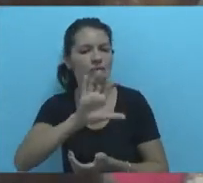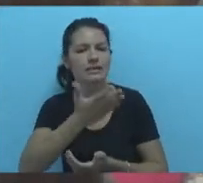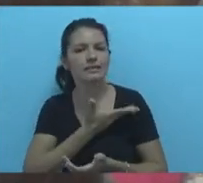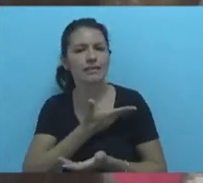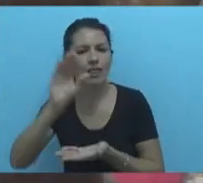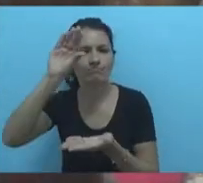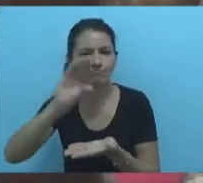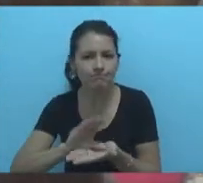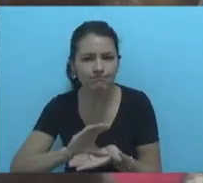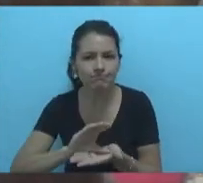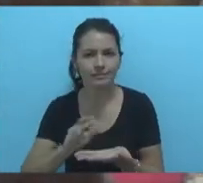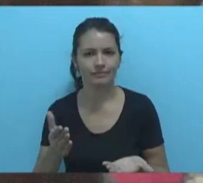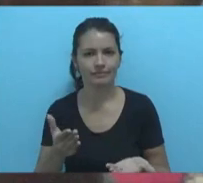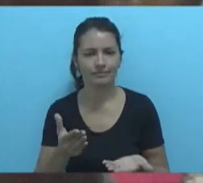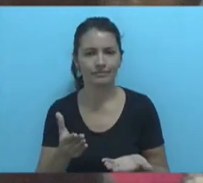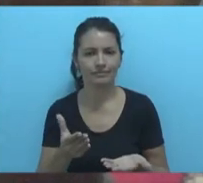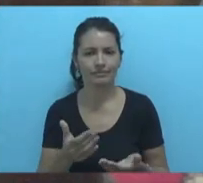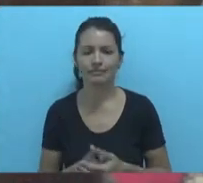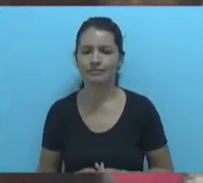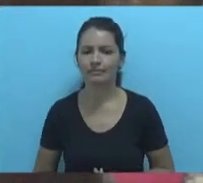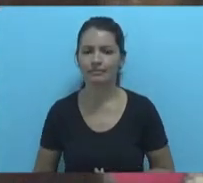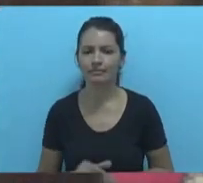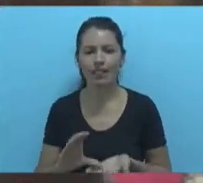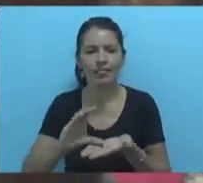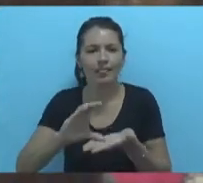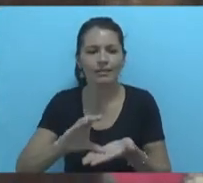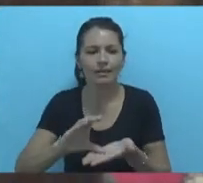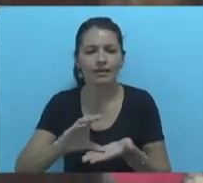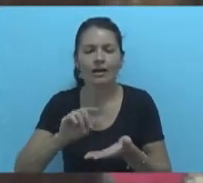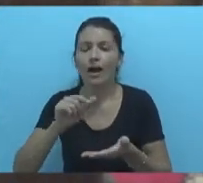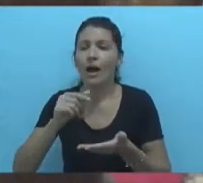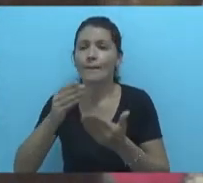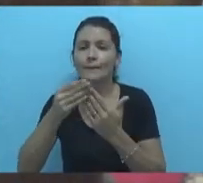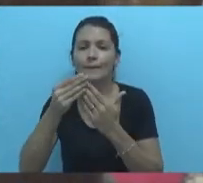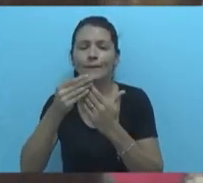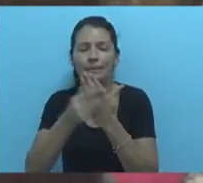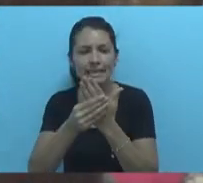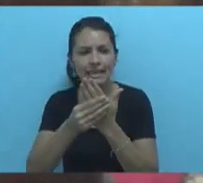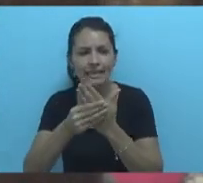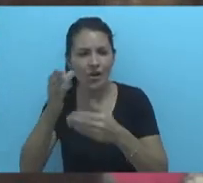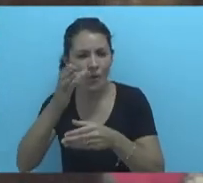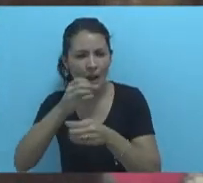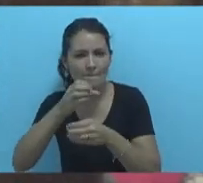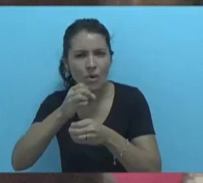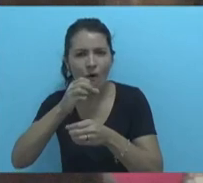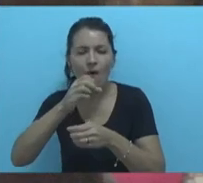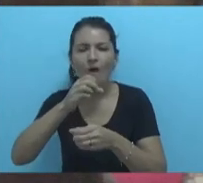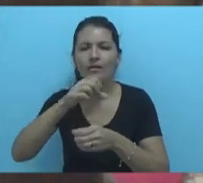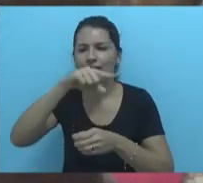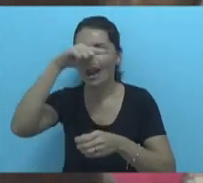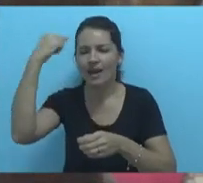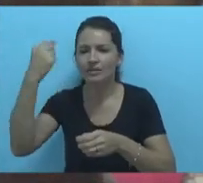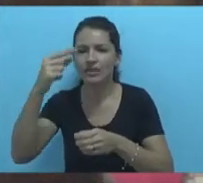surge de una nueva distribución que hace el Ministerio de Transporte de la Nación a través de la